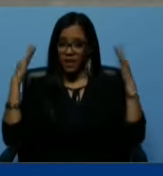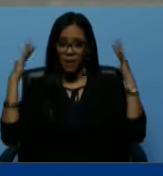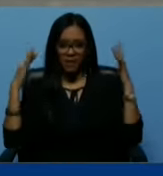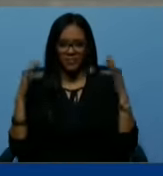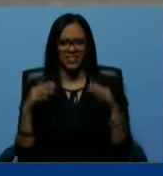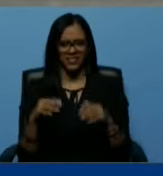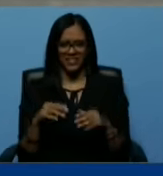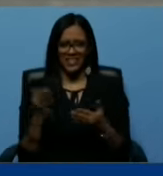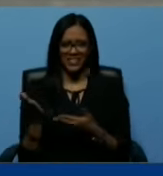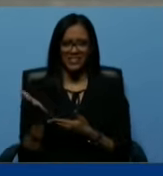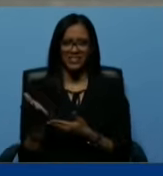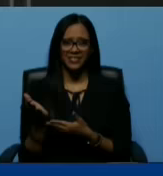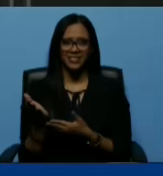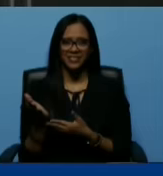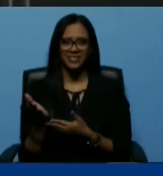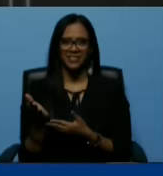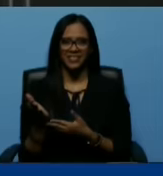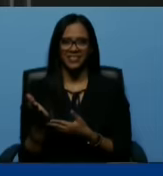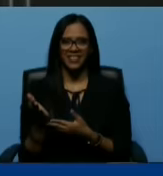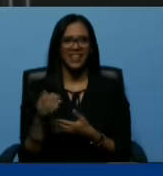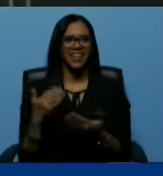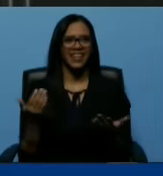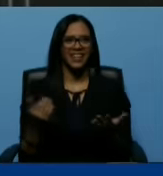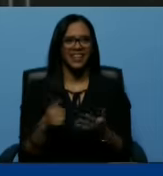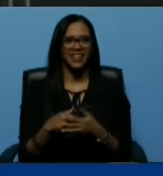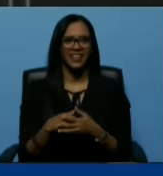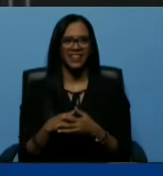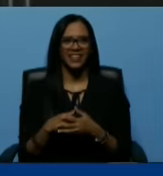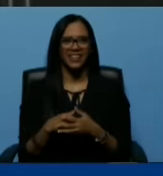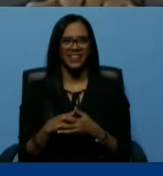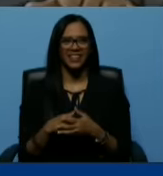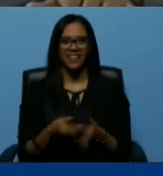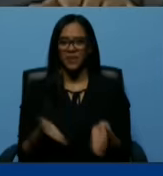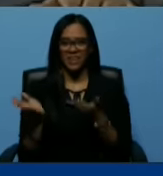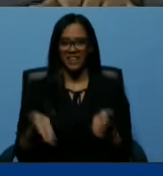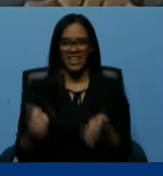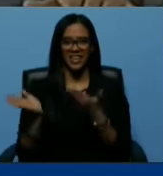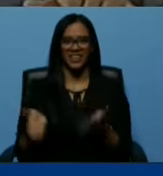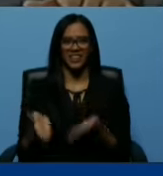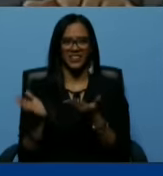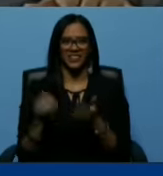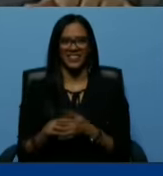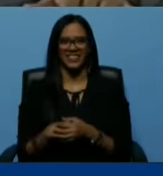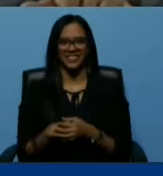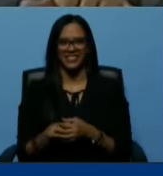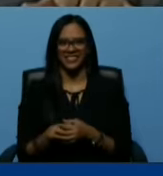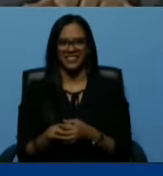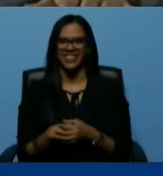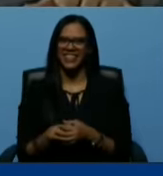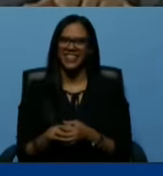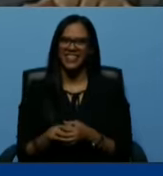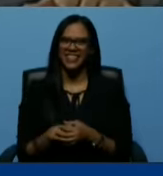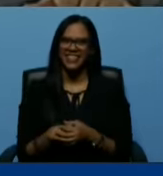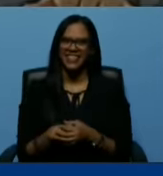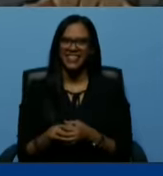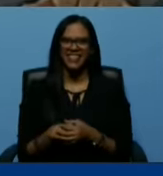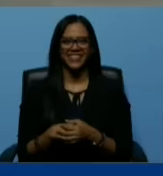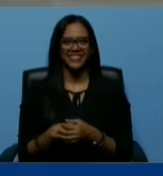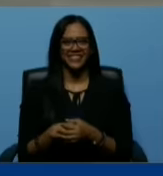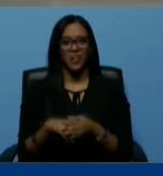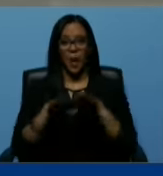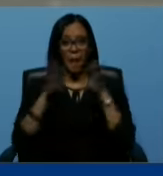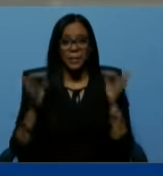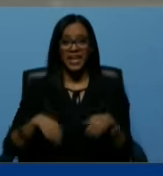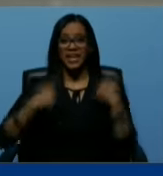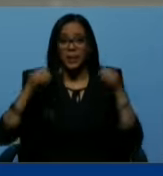así? ¿Qué, qué? Le mando, le mando, le mando. ¿Qué, qué? Mesa que